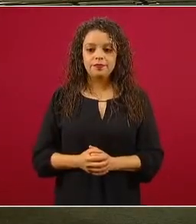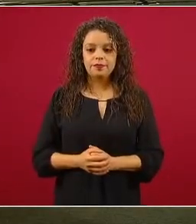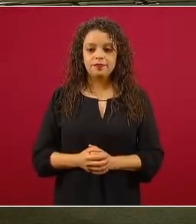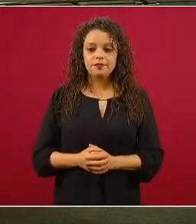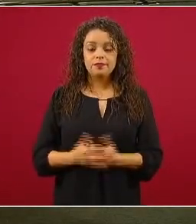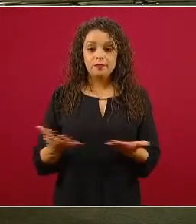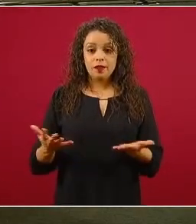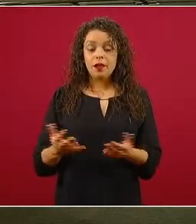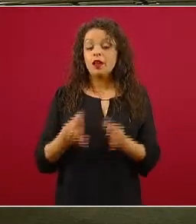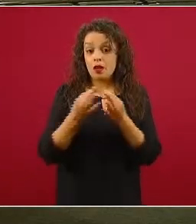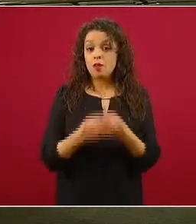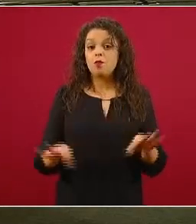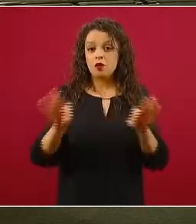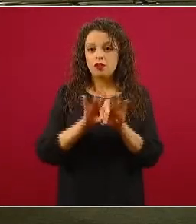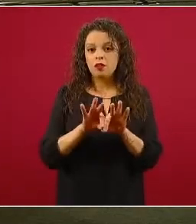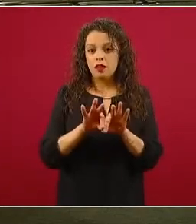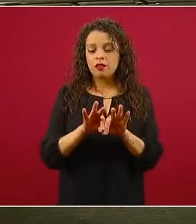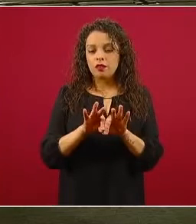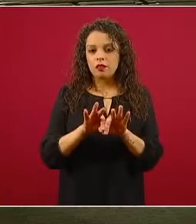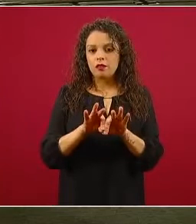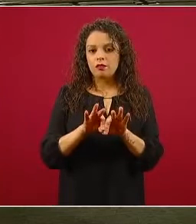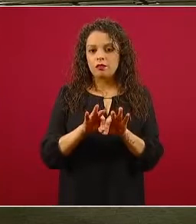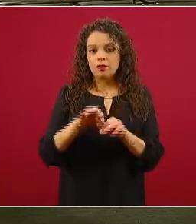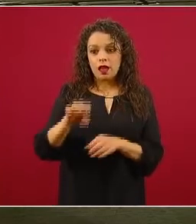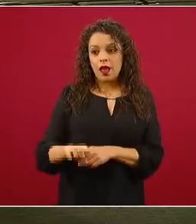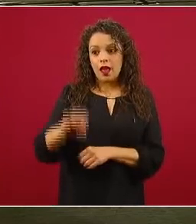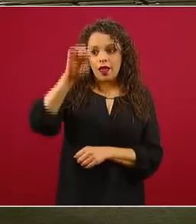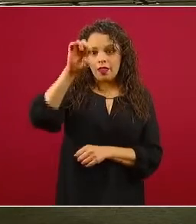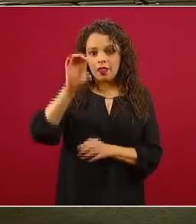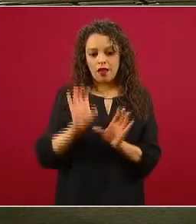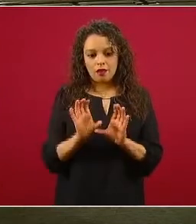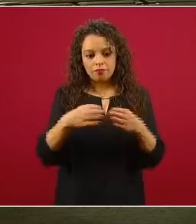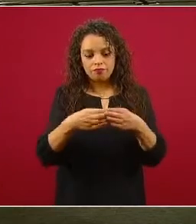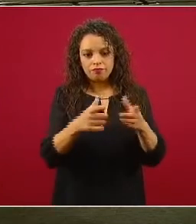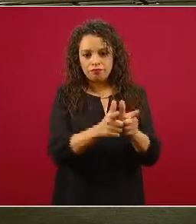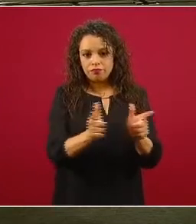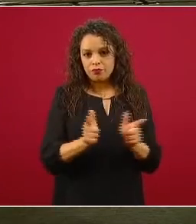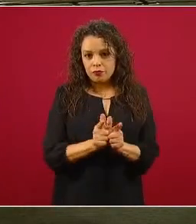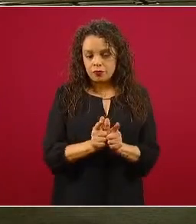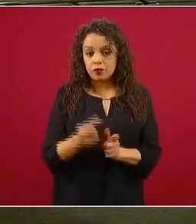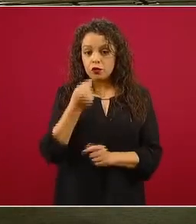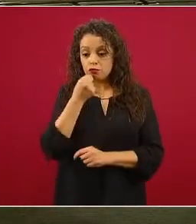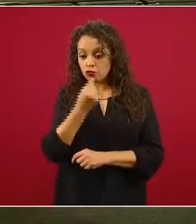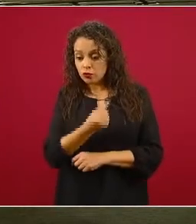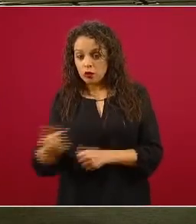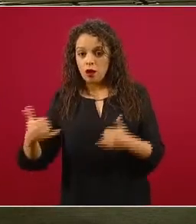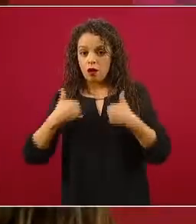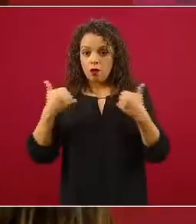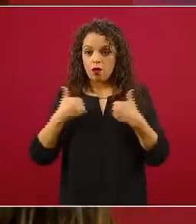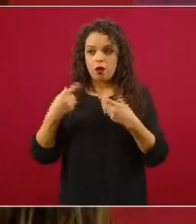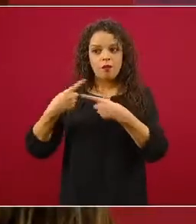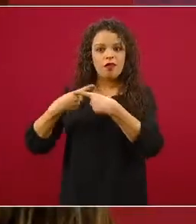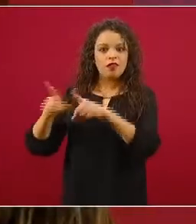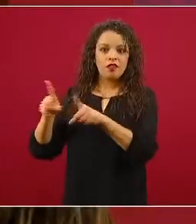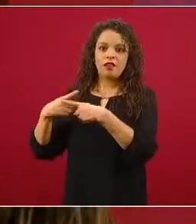de edad. Ustedes saben que los niños, los jóvenes, reaccionan de una manera distinta y a medida que aumenta la edad,